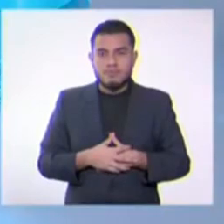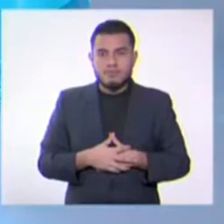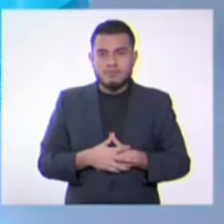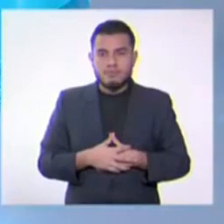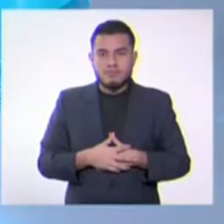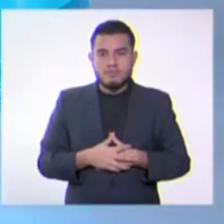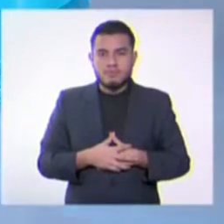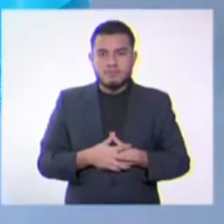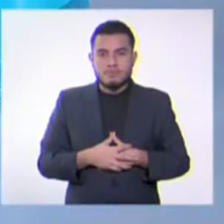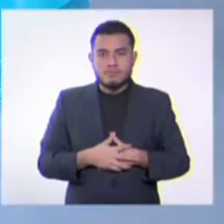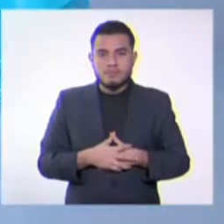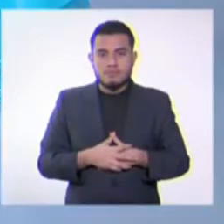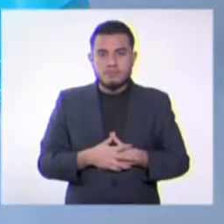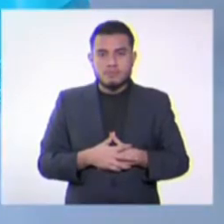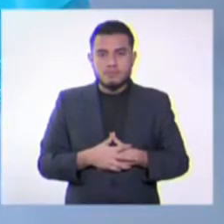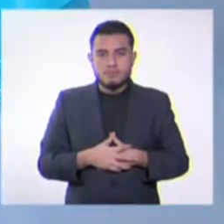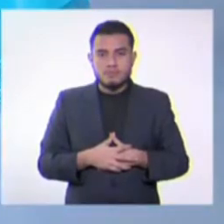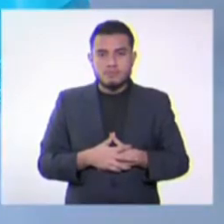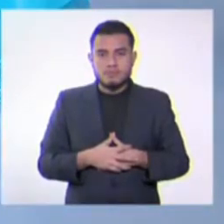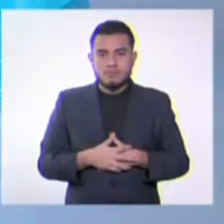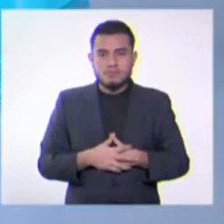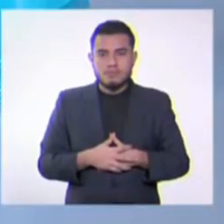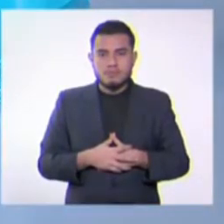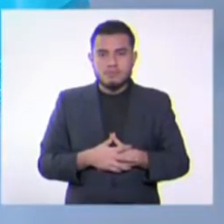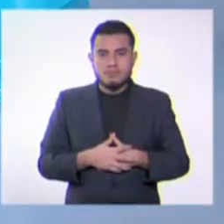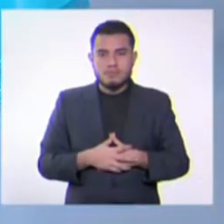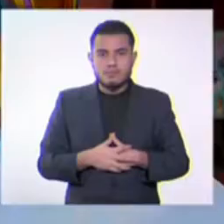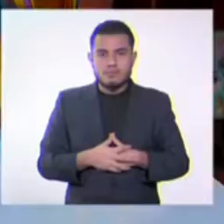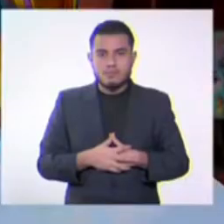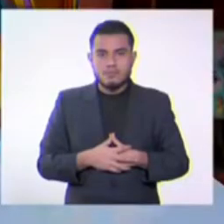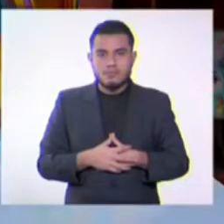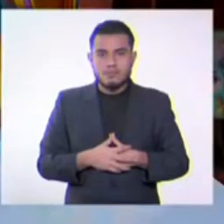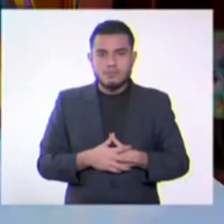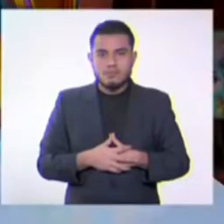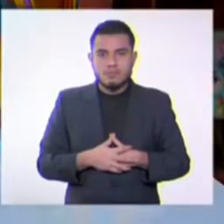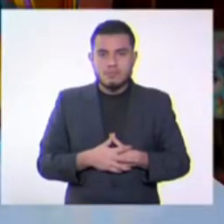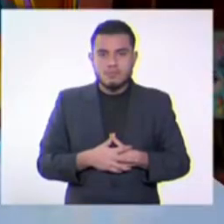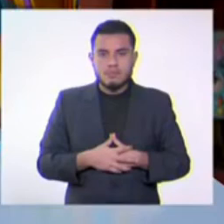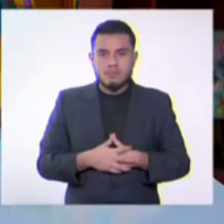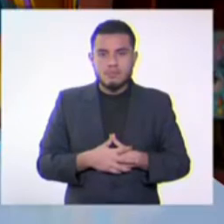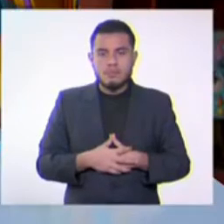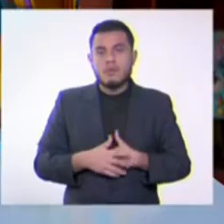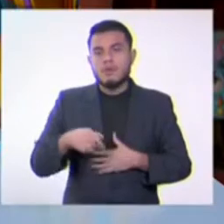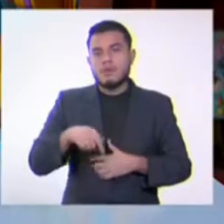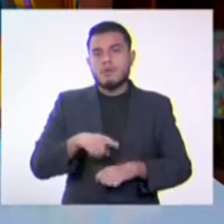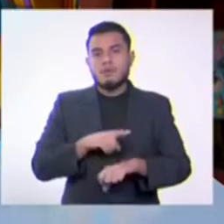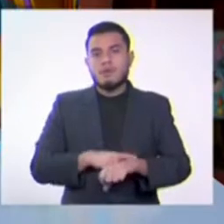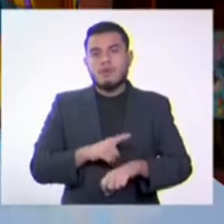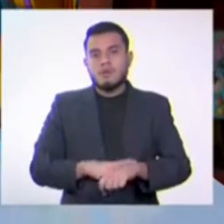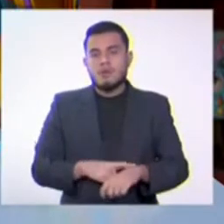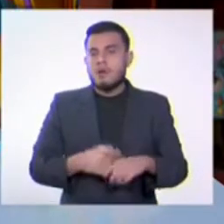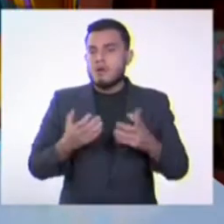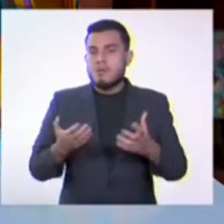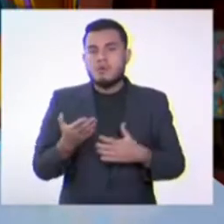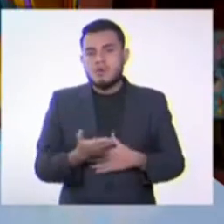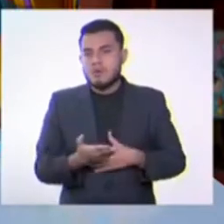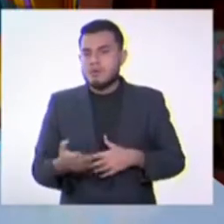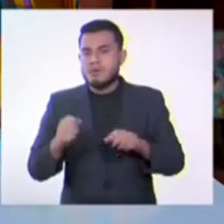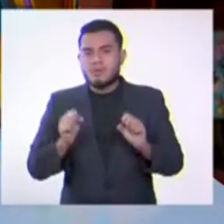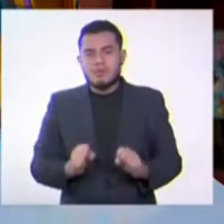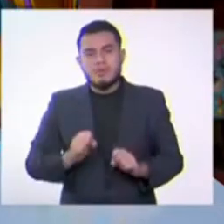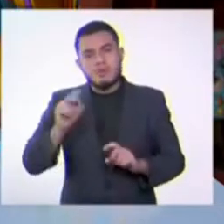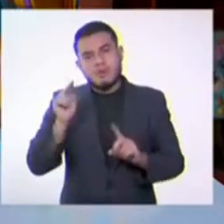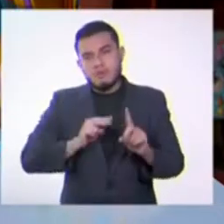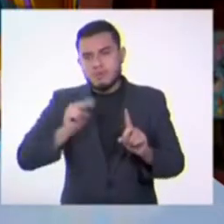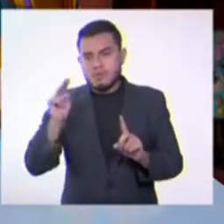pasando a través de cada una de ellas y hasta este momento hay muchos detalles que podemos observar